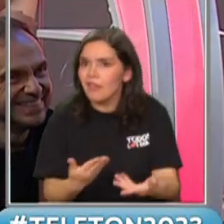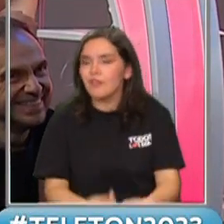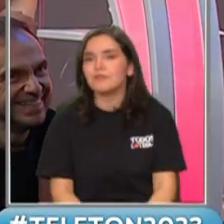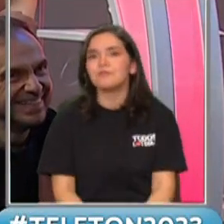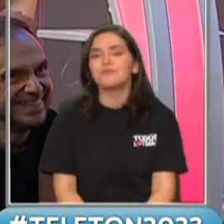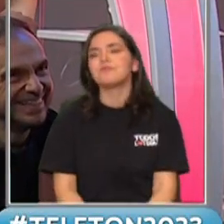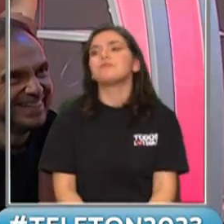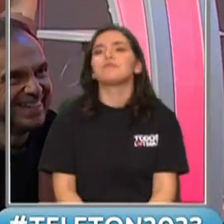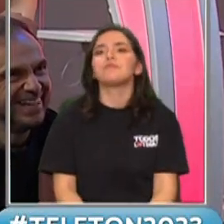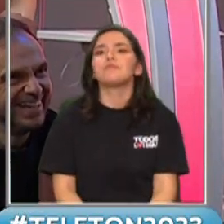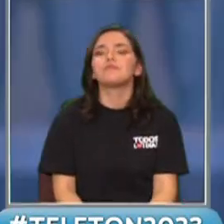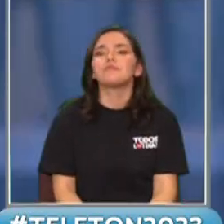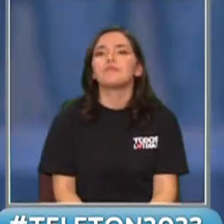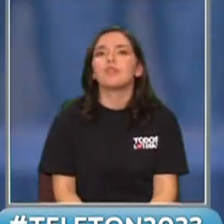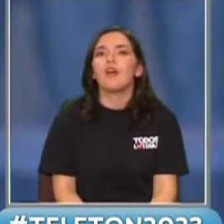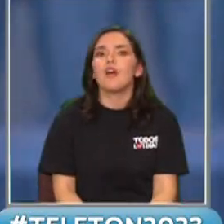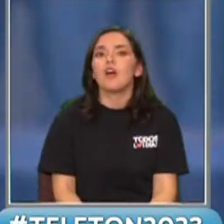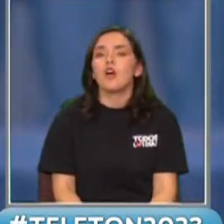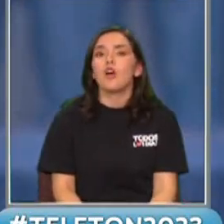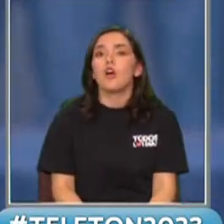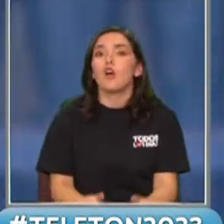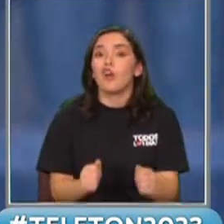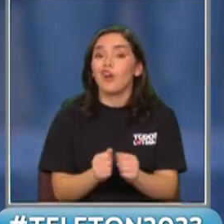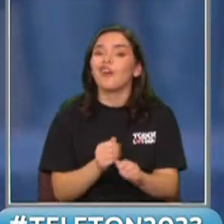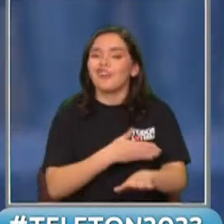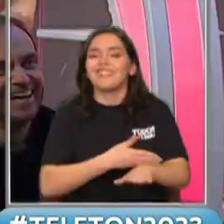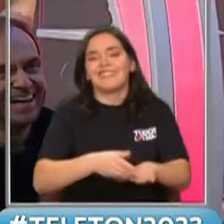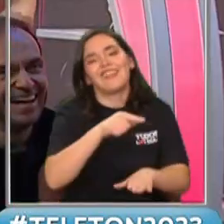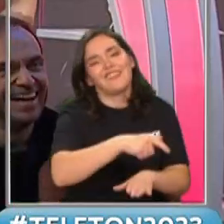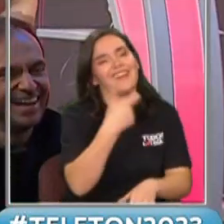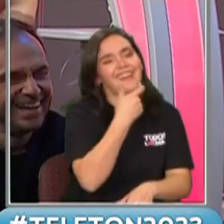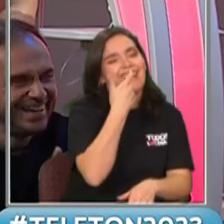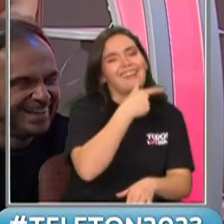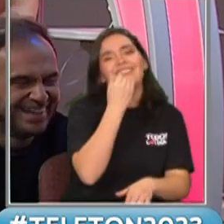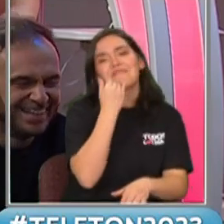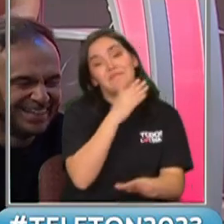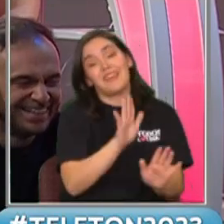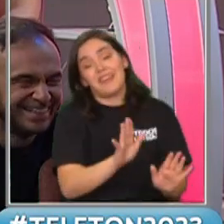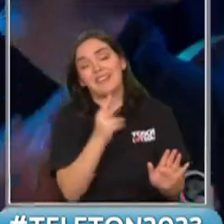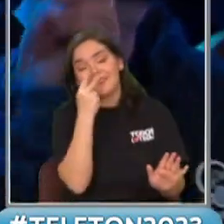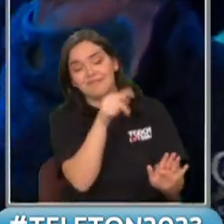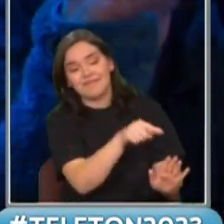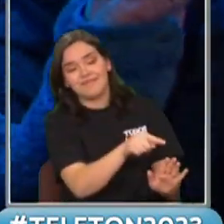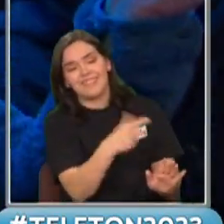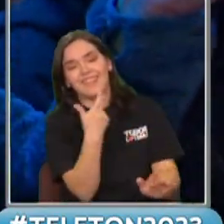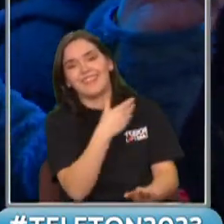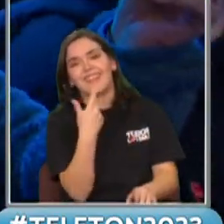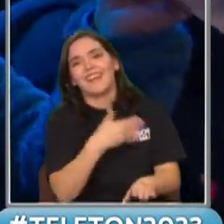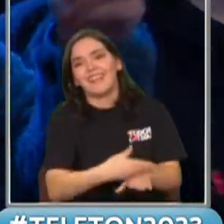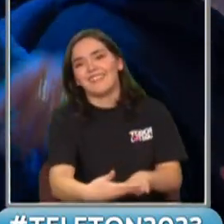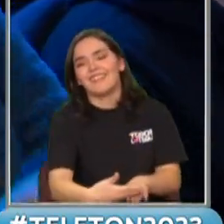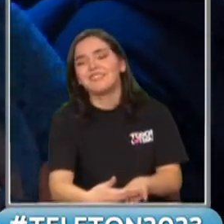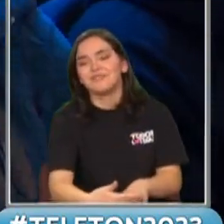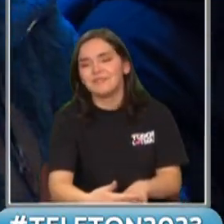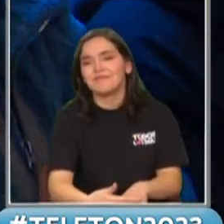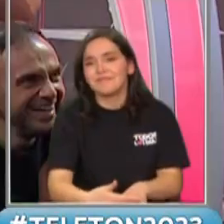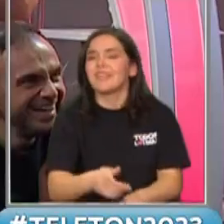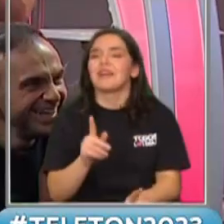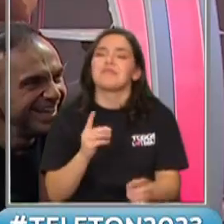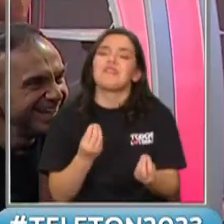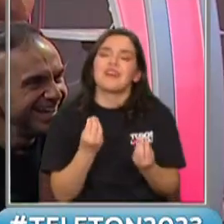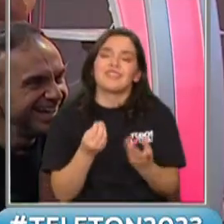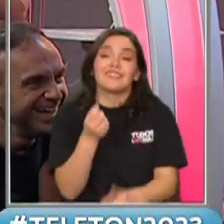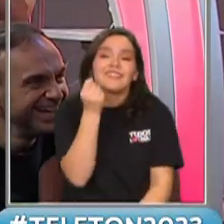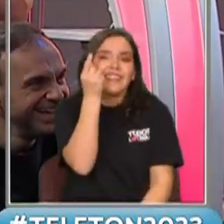dio muy fuer con retraso acá también fíjate con retraso Pero bueno se